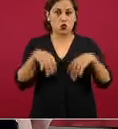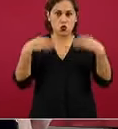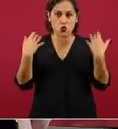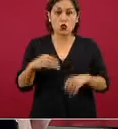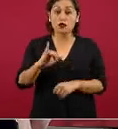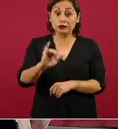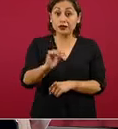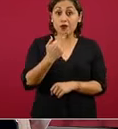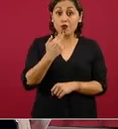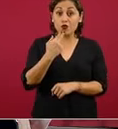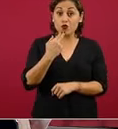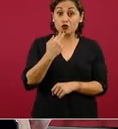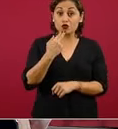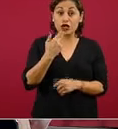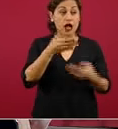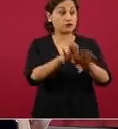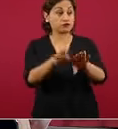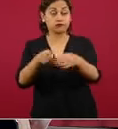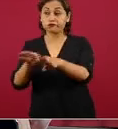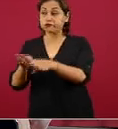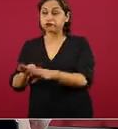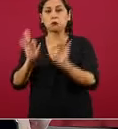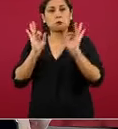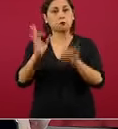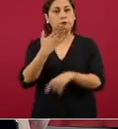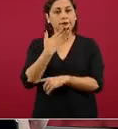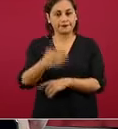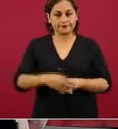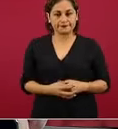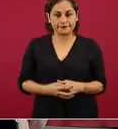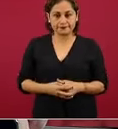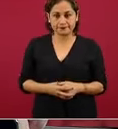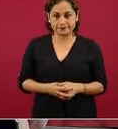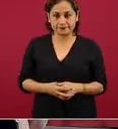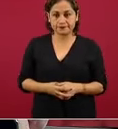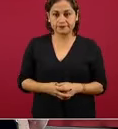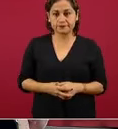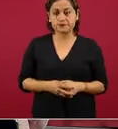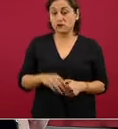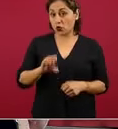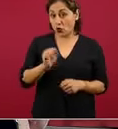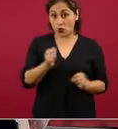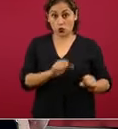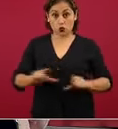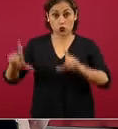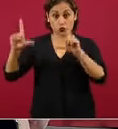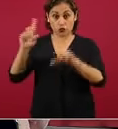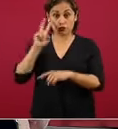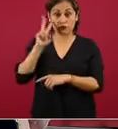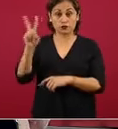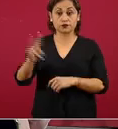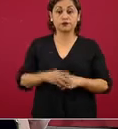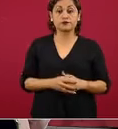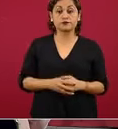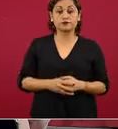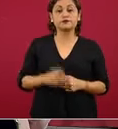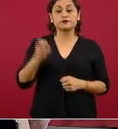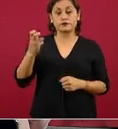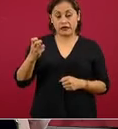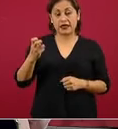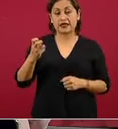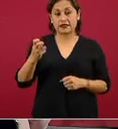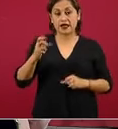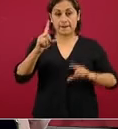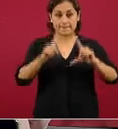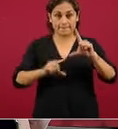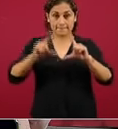de mitigación. La siguiente. Y tenemos aquí también una gráfica, y creo que esto